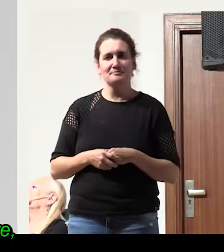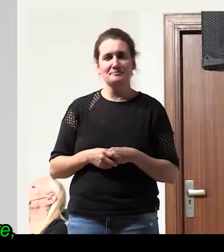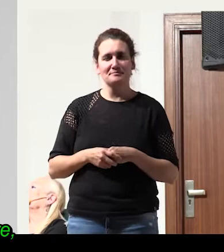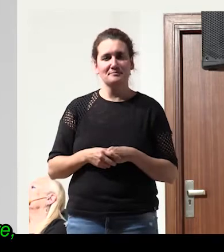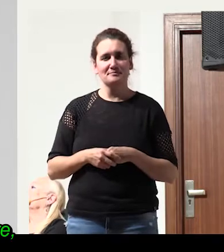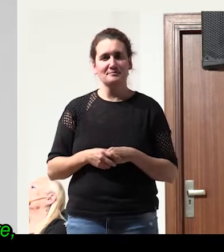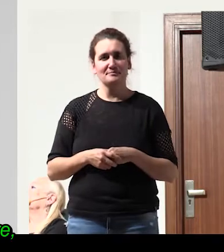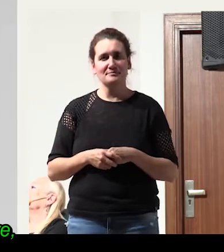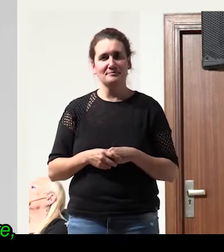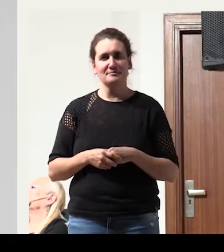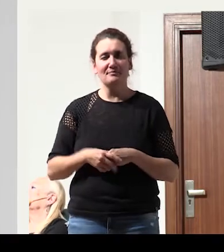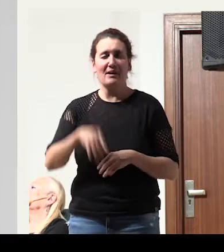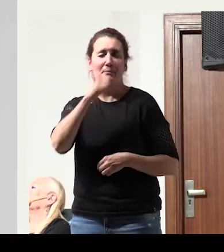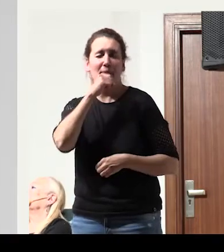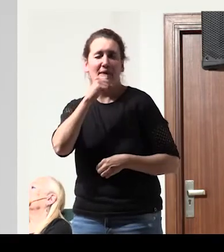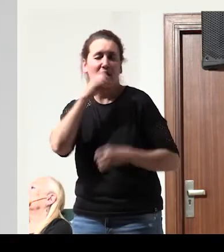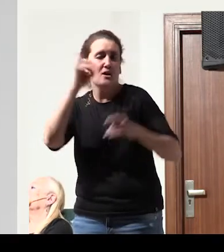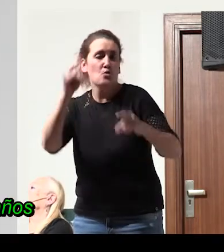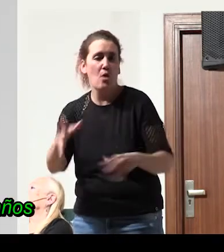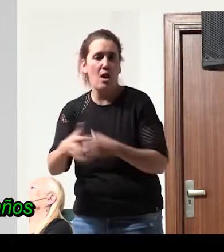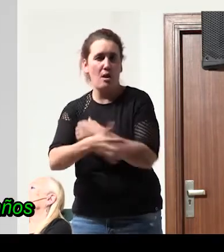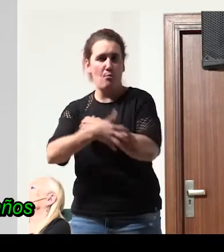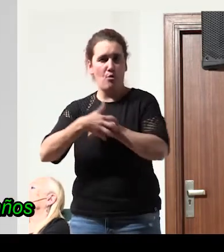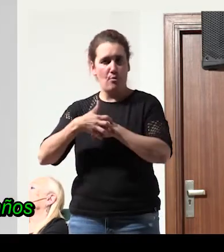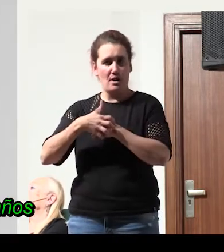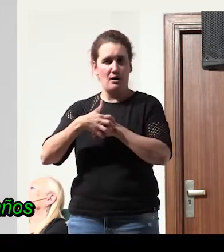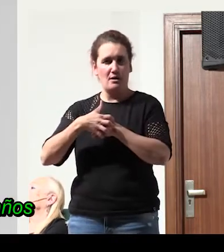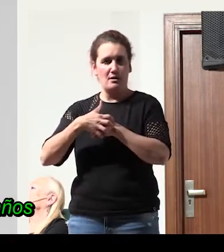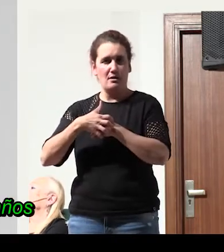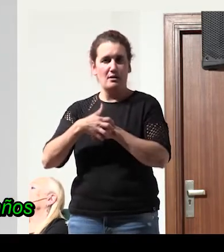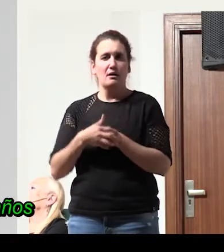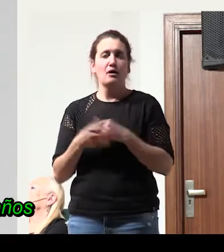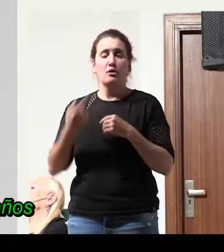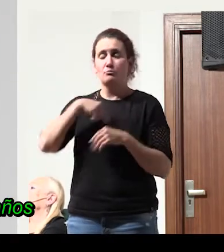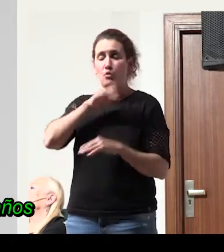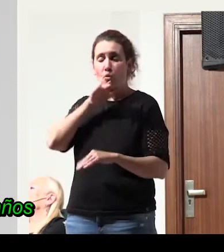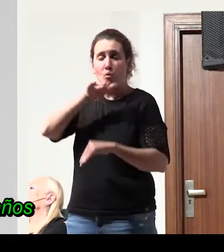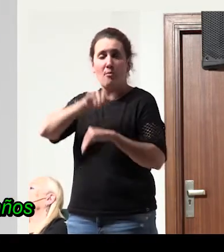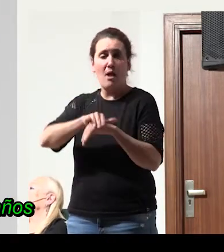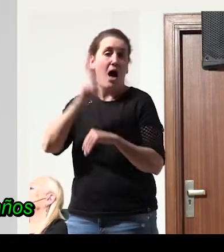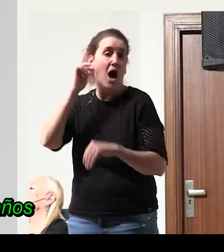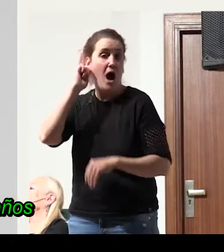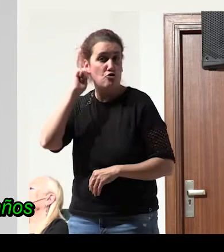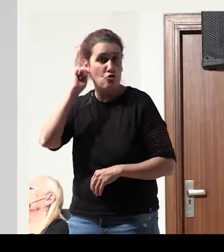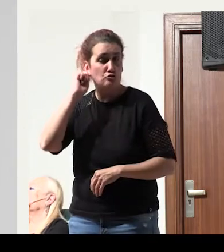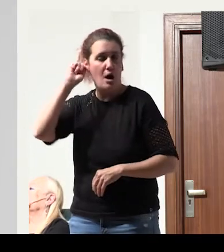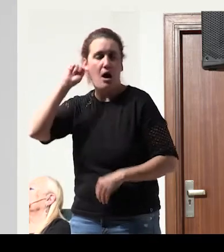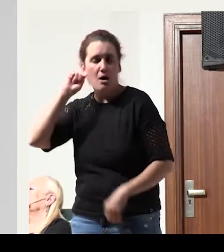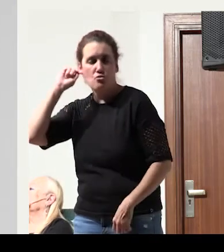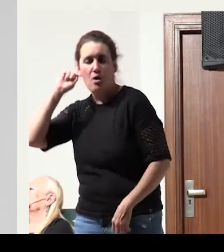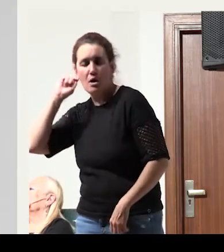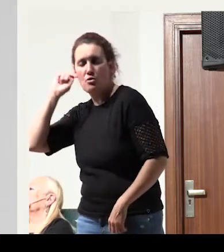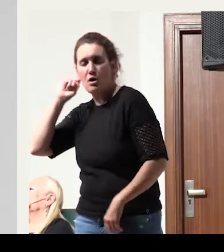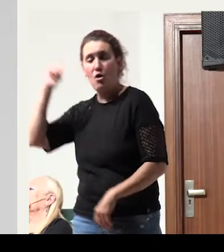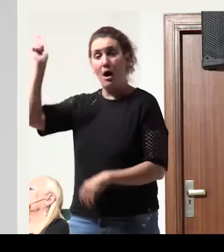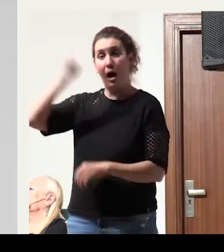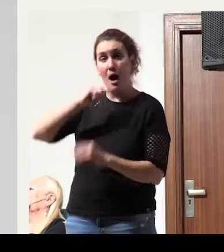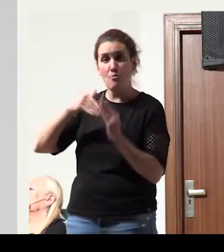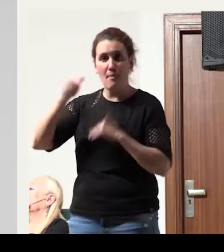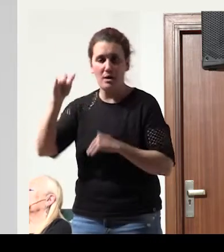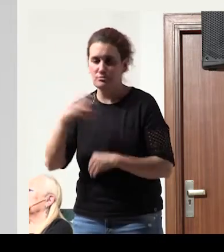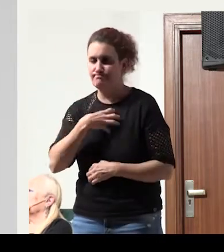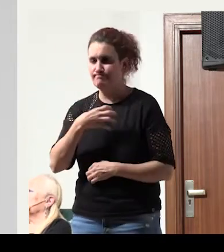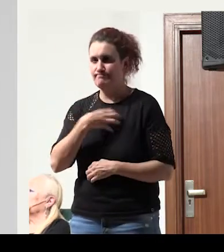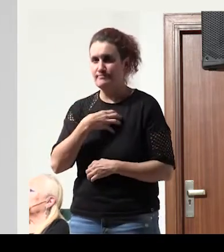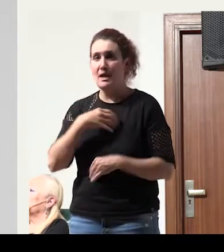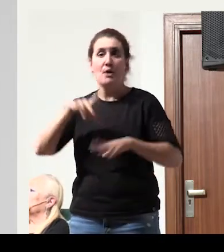Envejecer es igual a ser pobre, mientras que cumplir muchos años no puede ser más caro. Pero unas mujeres son más